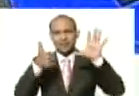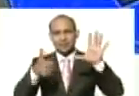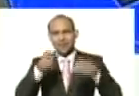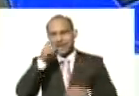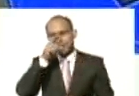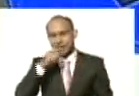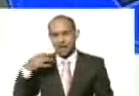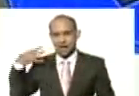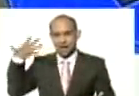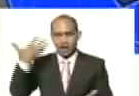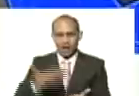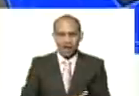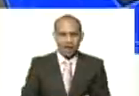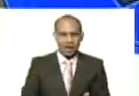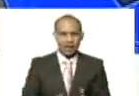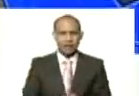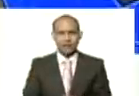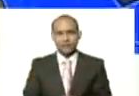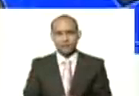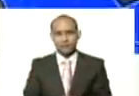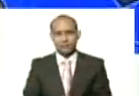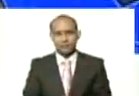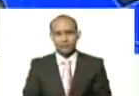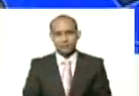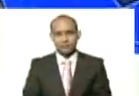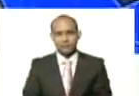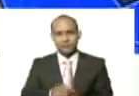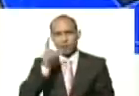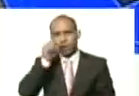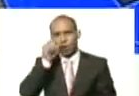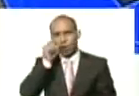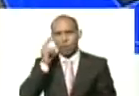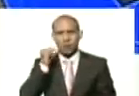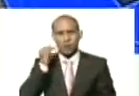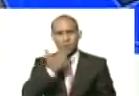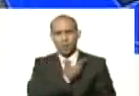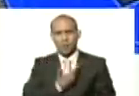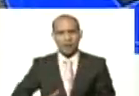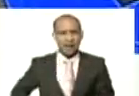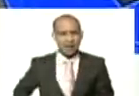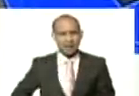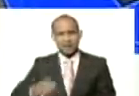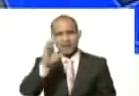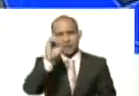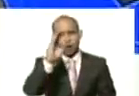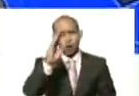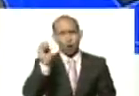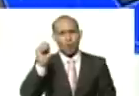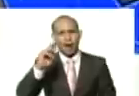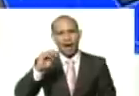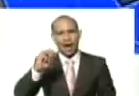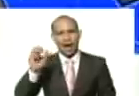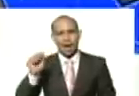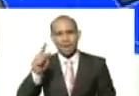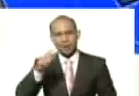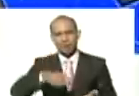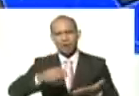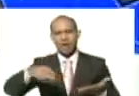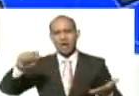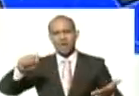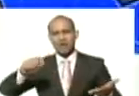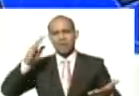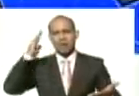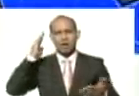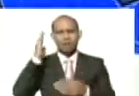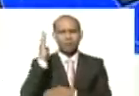6 años de que Barack Hussein Obama firmó aquel infausto